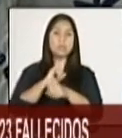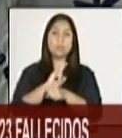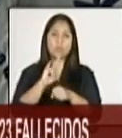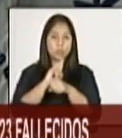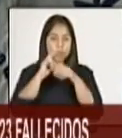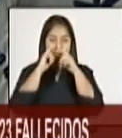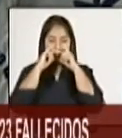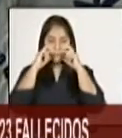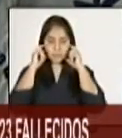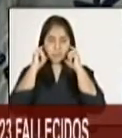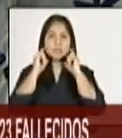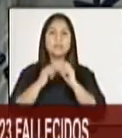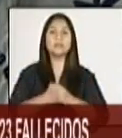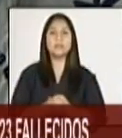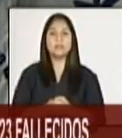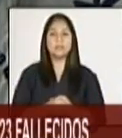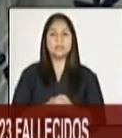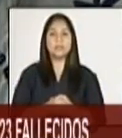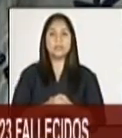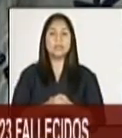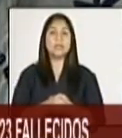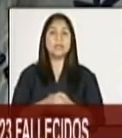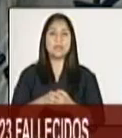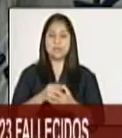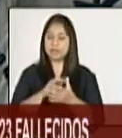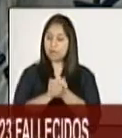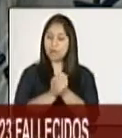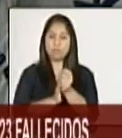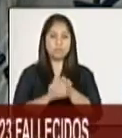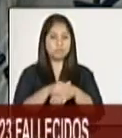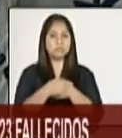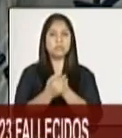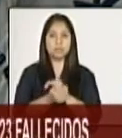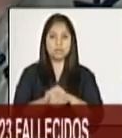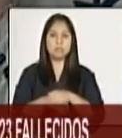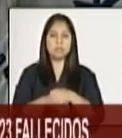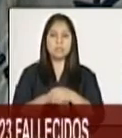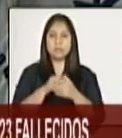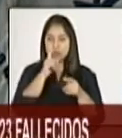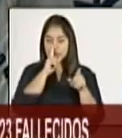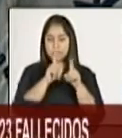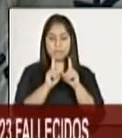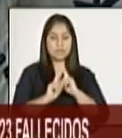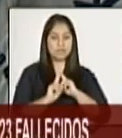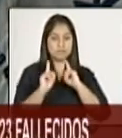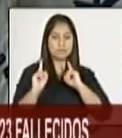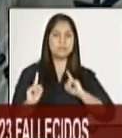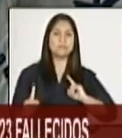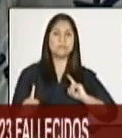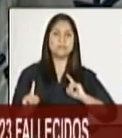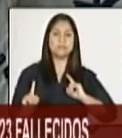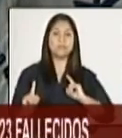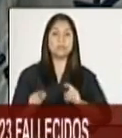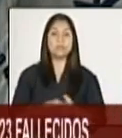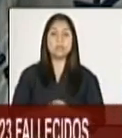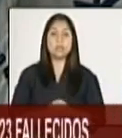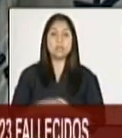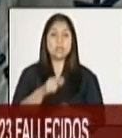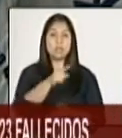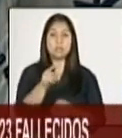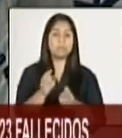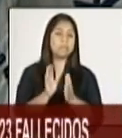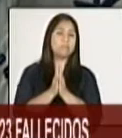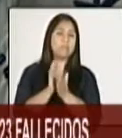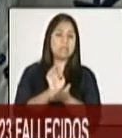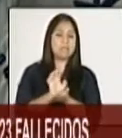de la mascarilla, el constante lavado de manos, el distanciamiento social y